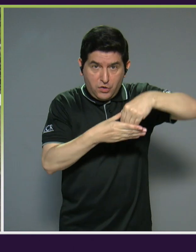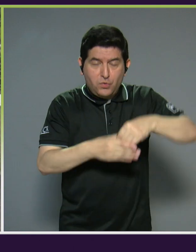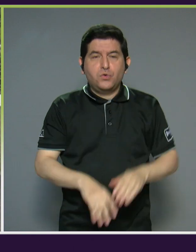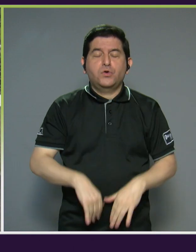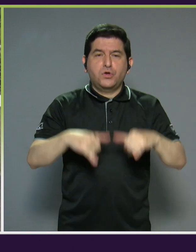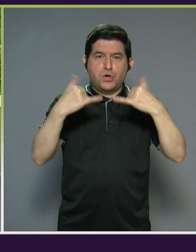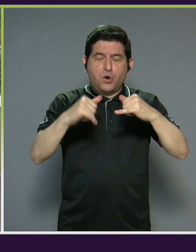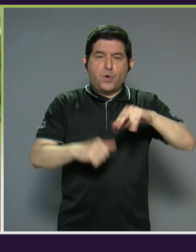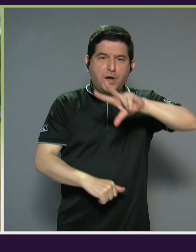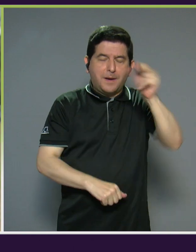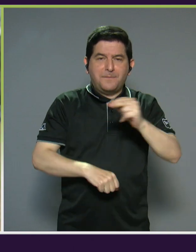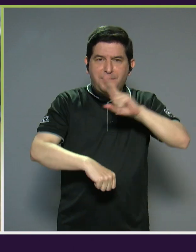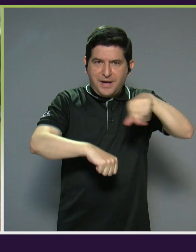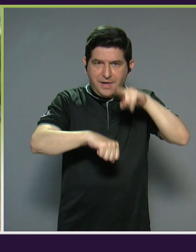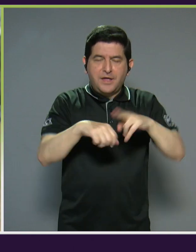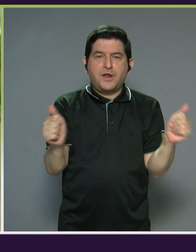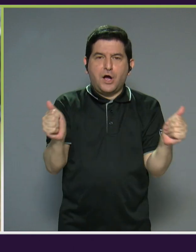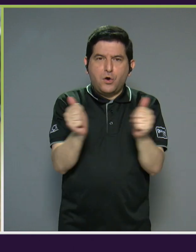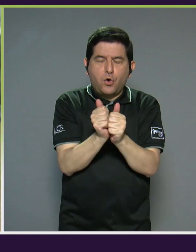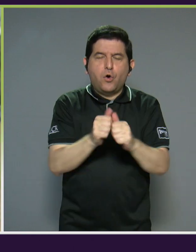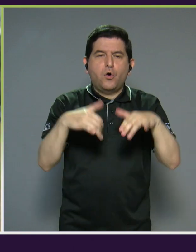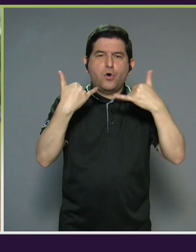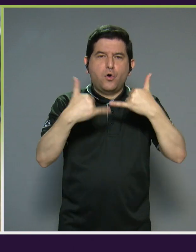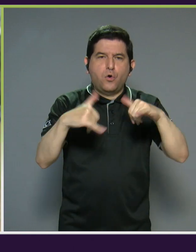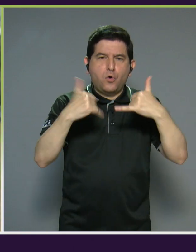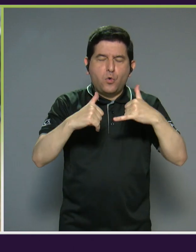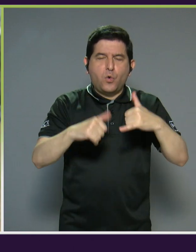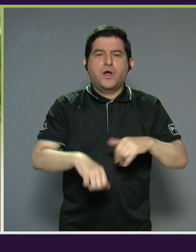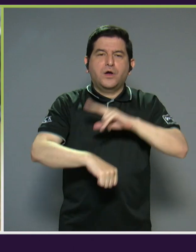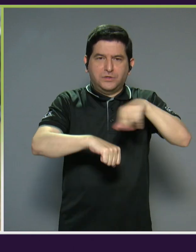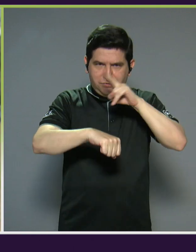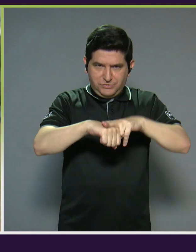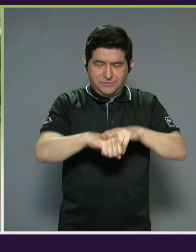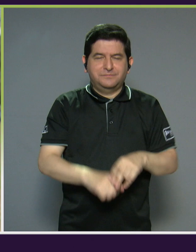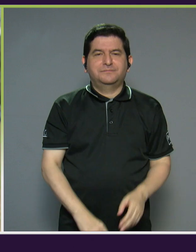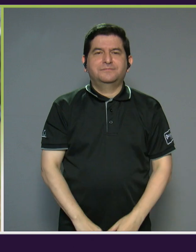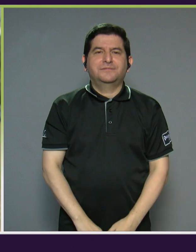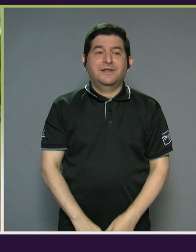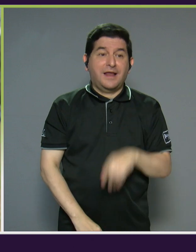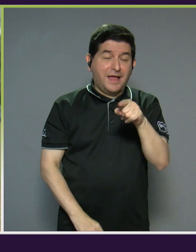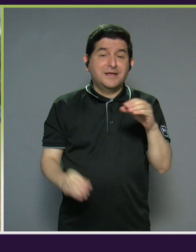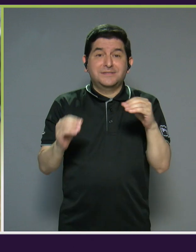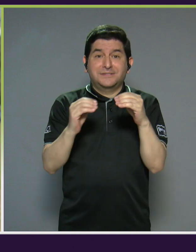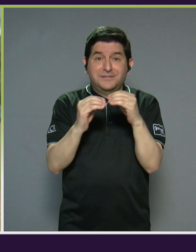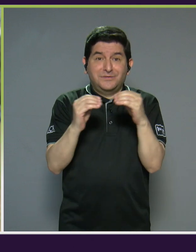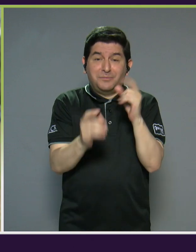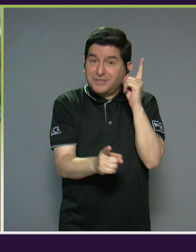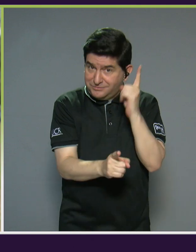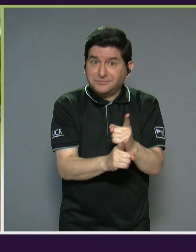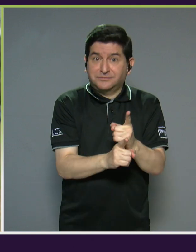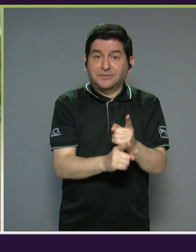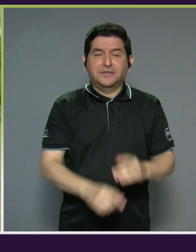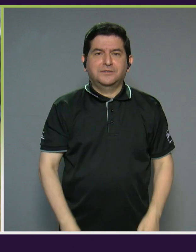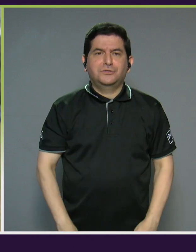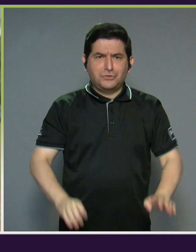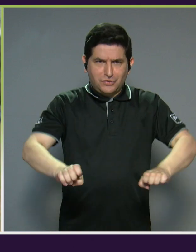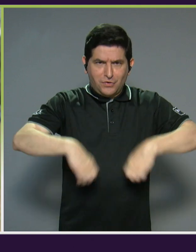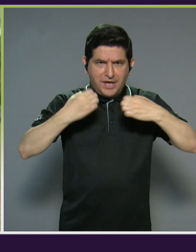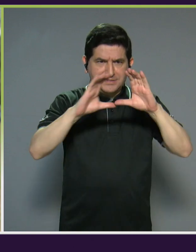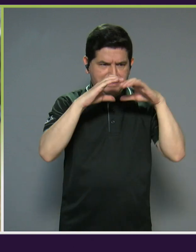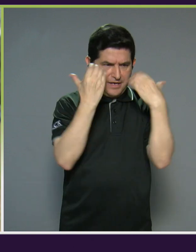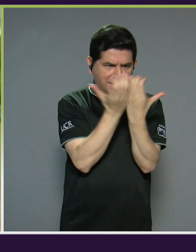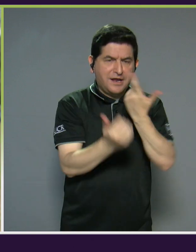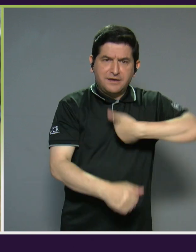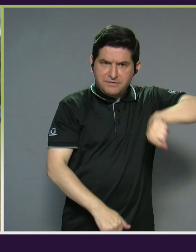Juegos Paranacionales junto a los convencionales. De hecho, eso es como lo más adecuado, ¿verdad? Que exista la categoría